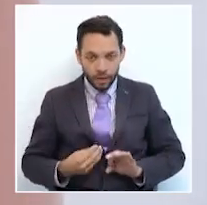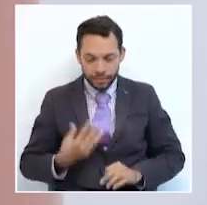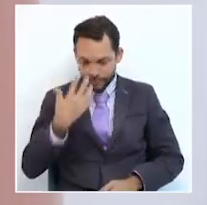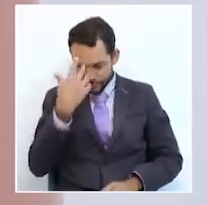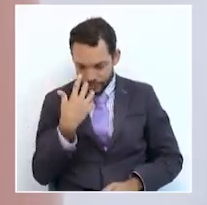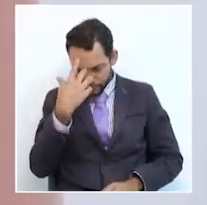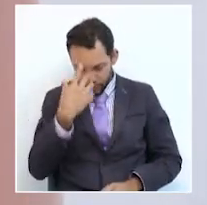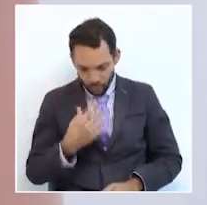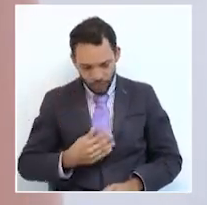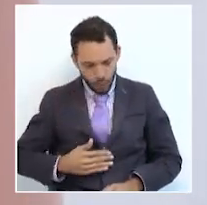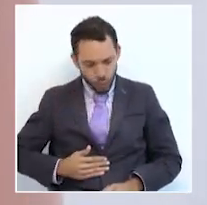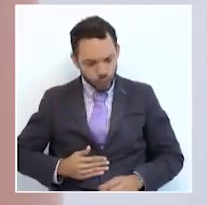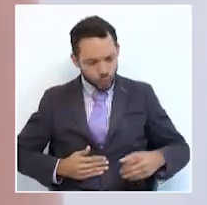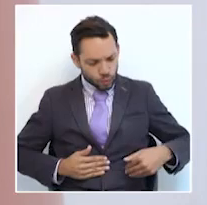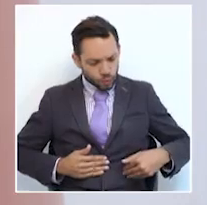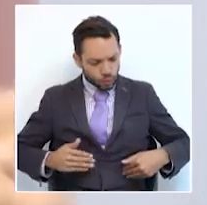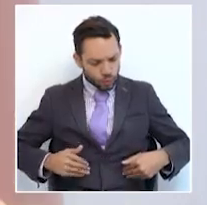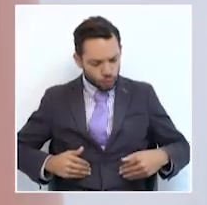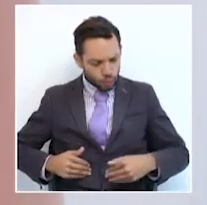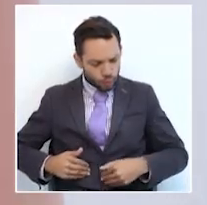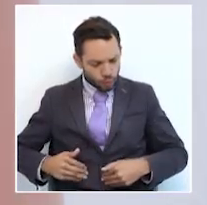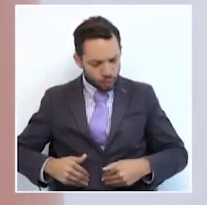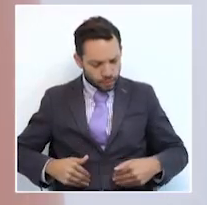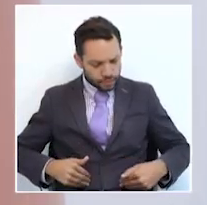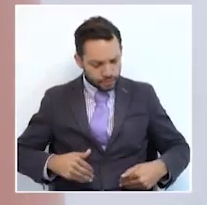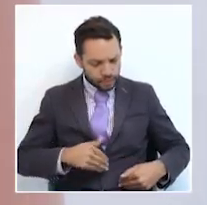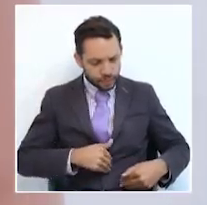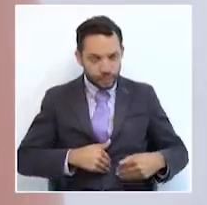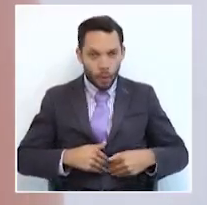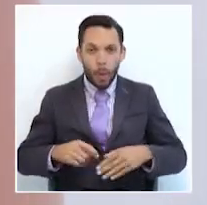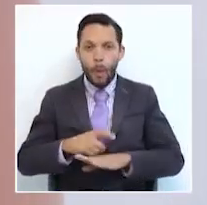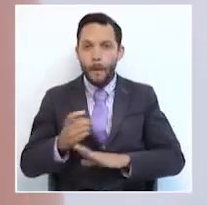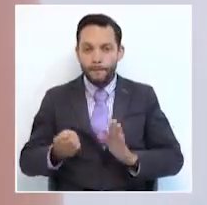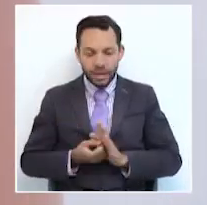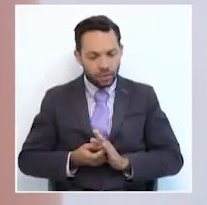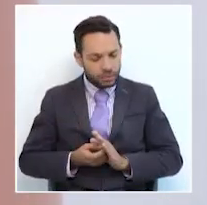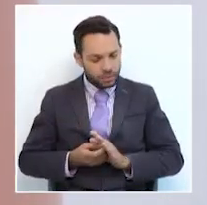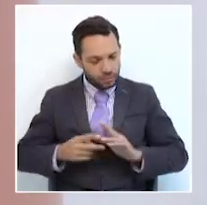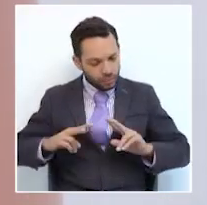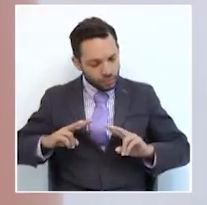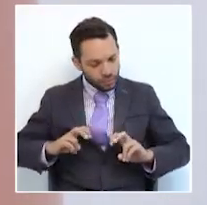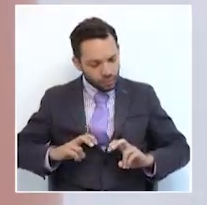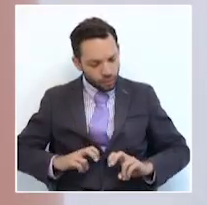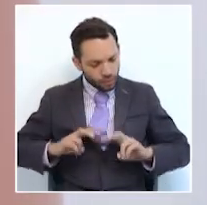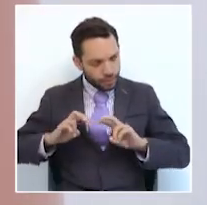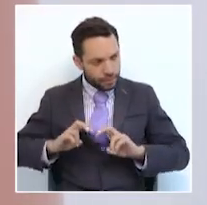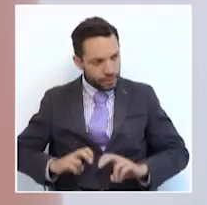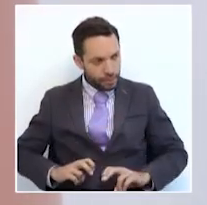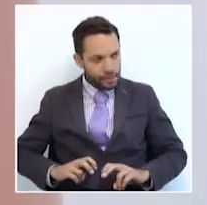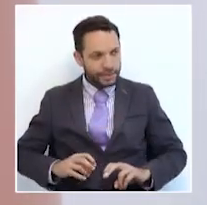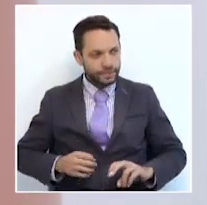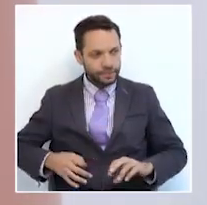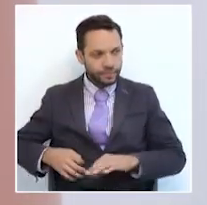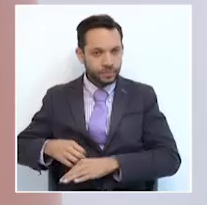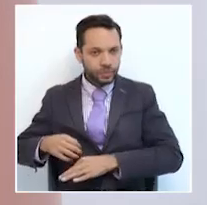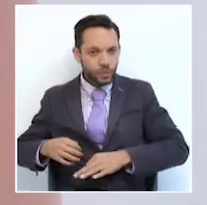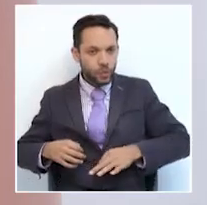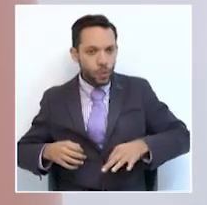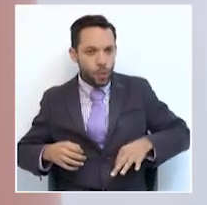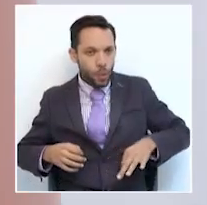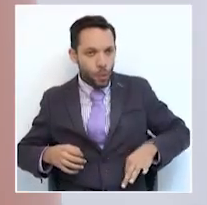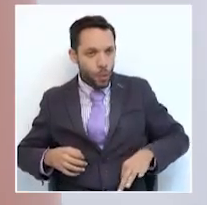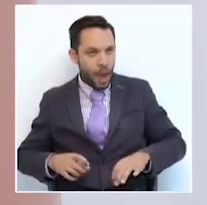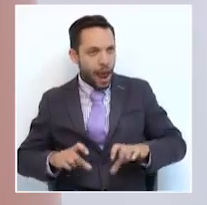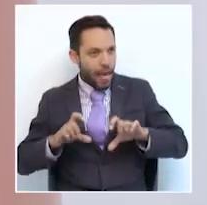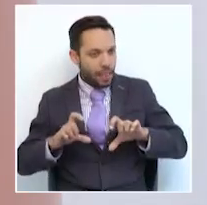toda esta parte anatómica vamos a quitar el intestino entonces aquí está que el intestino grueso